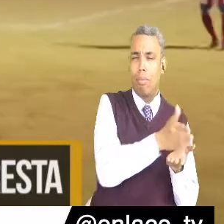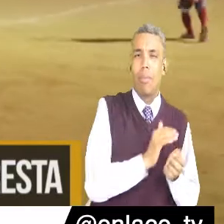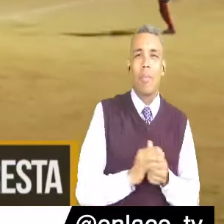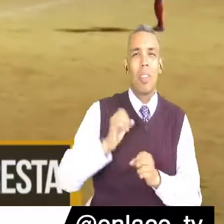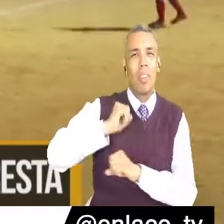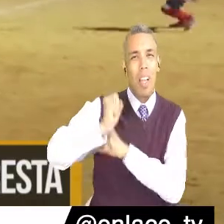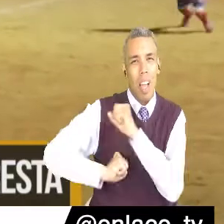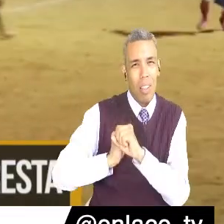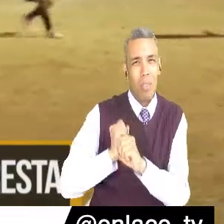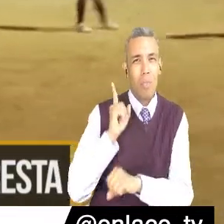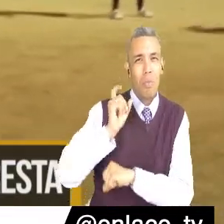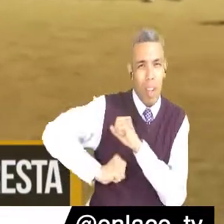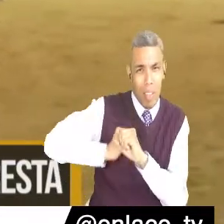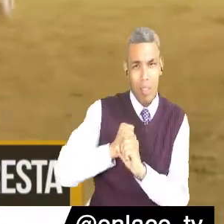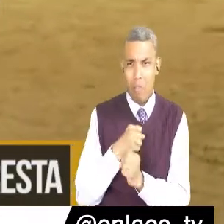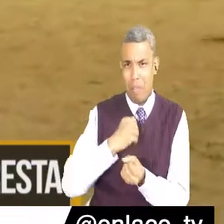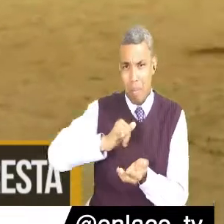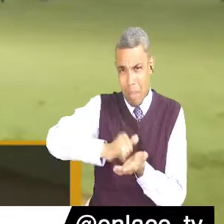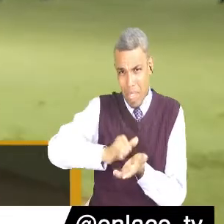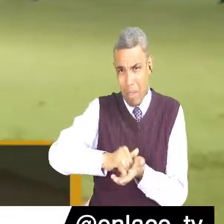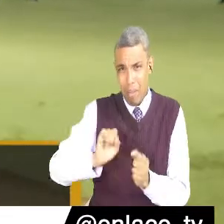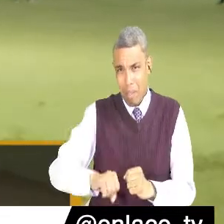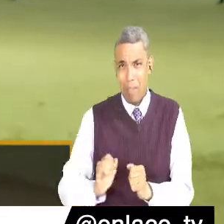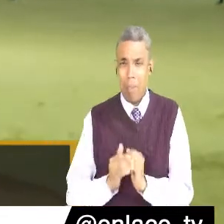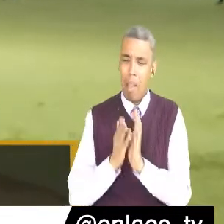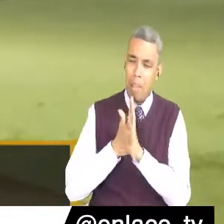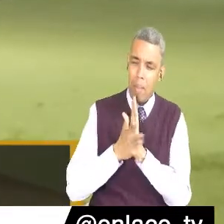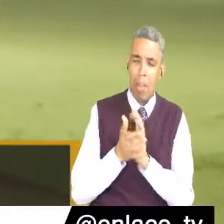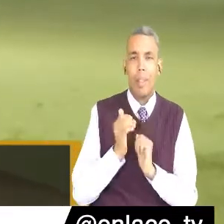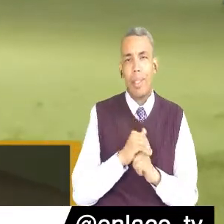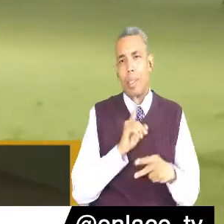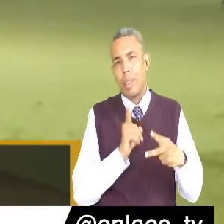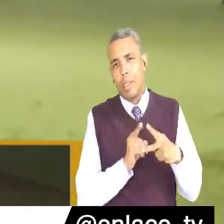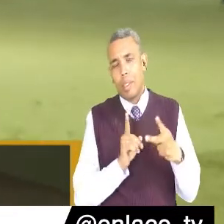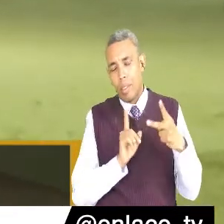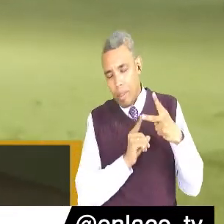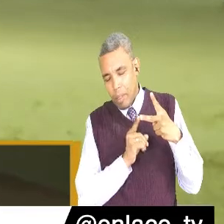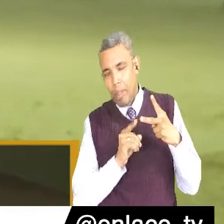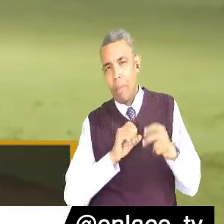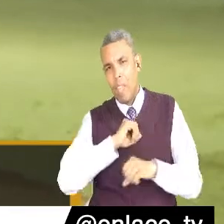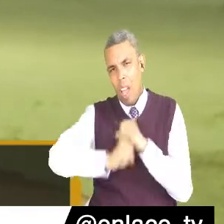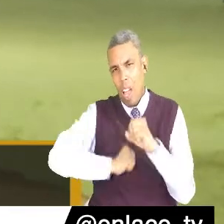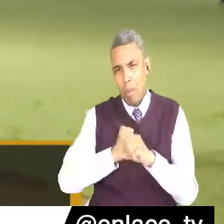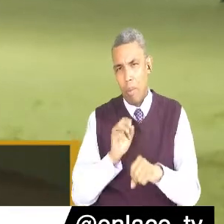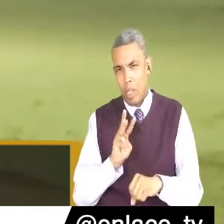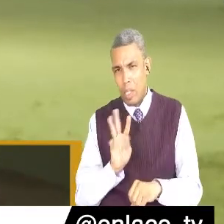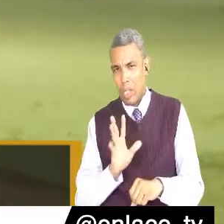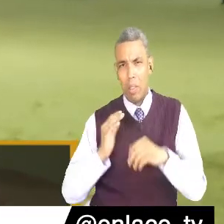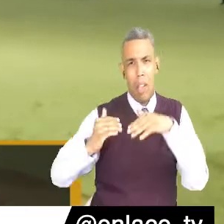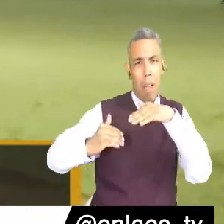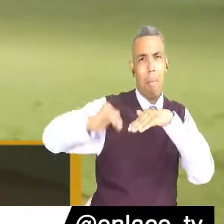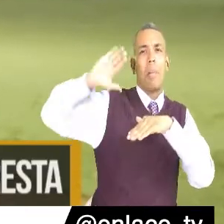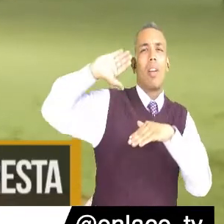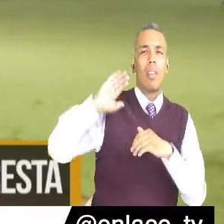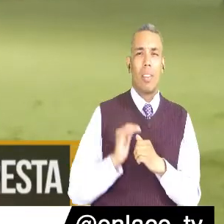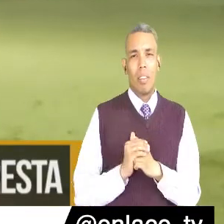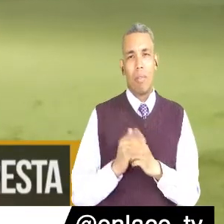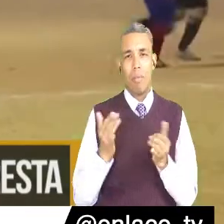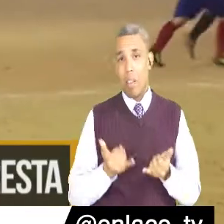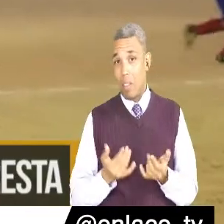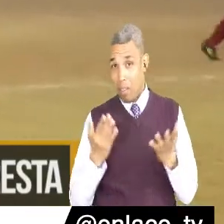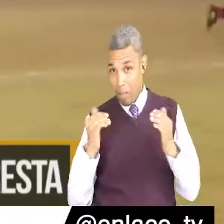tenemos el mismo repertorio, mayor de 35, abierto y hexagonal, y aquí los estamos esperando